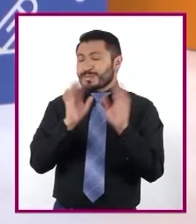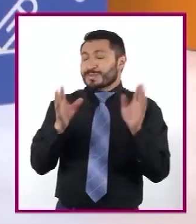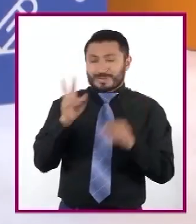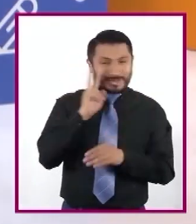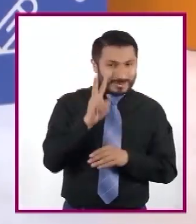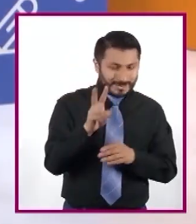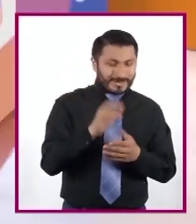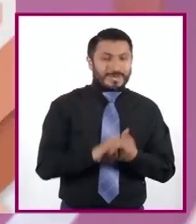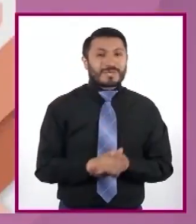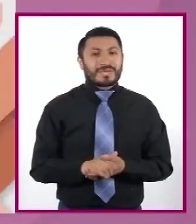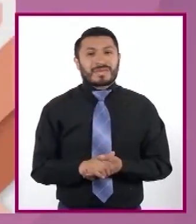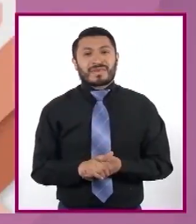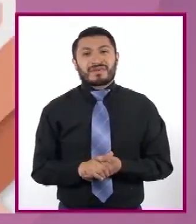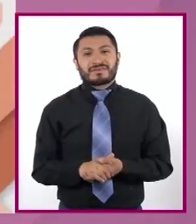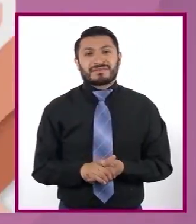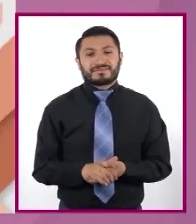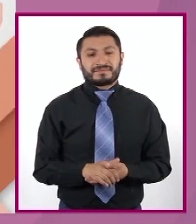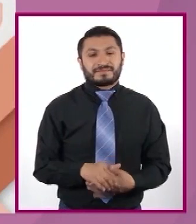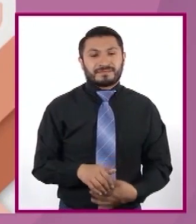maestro.